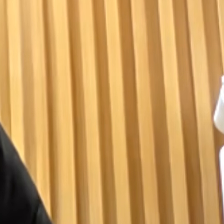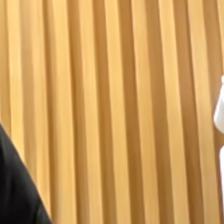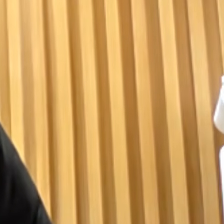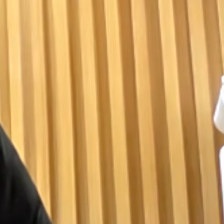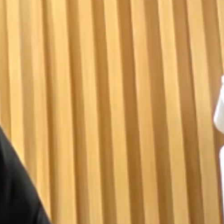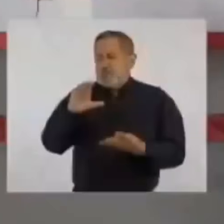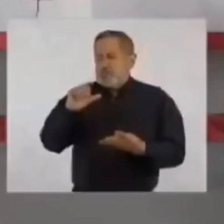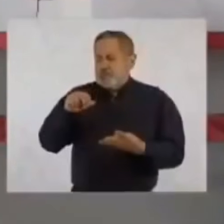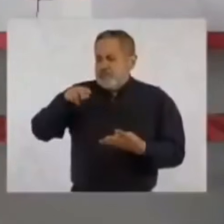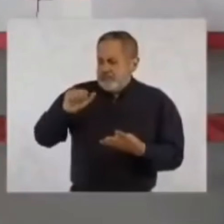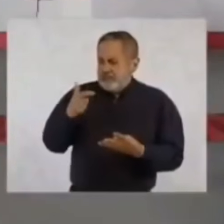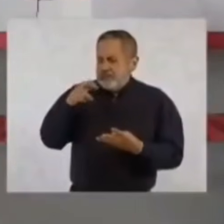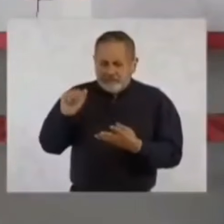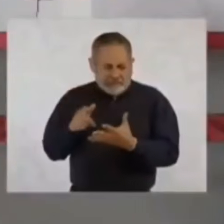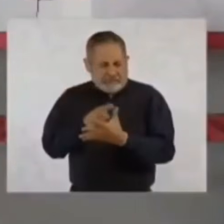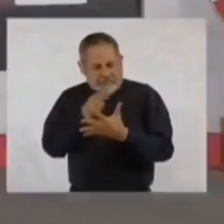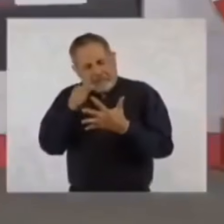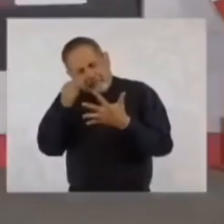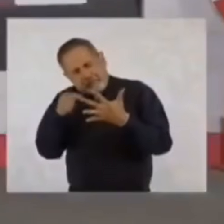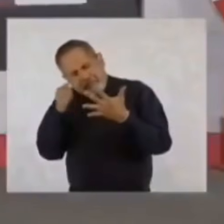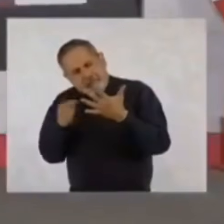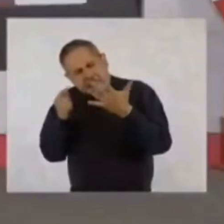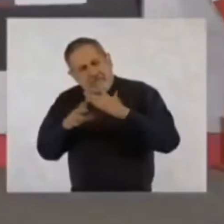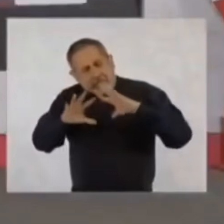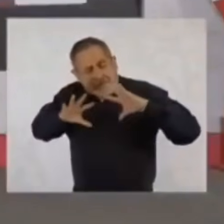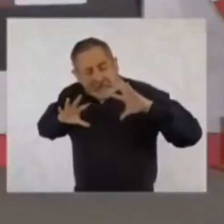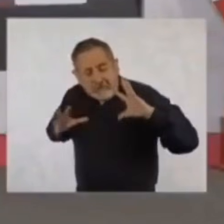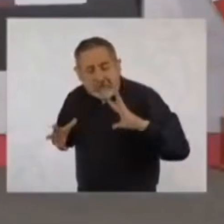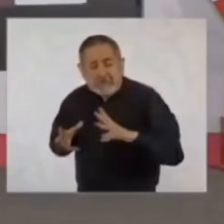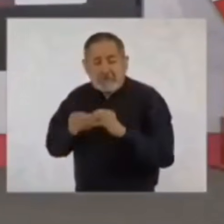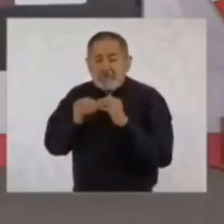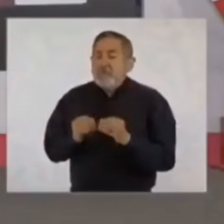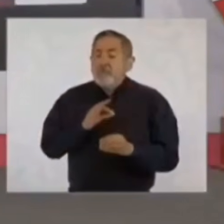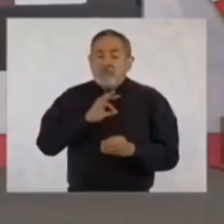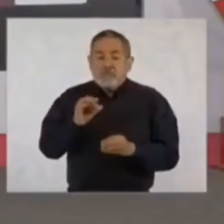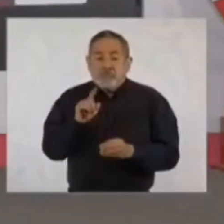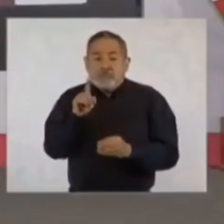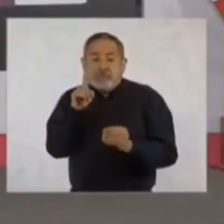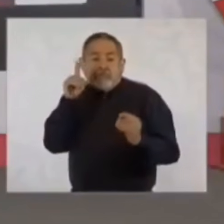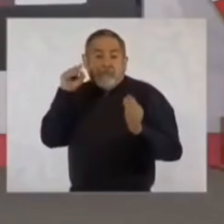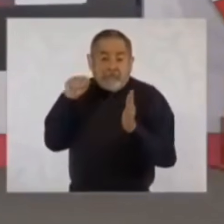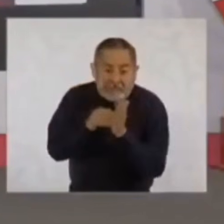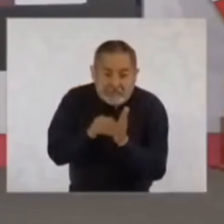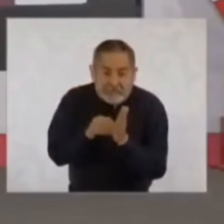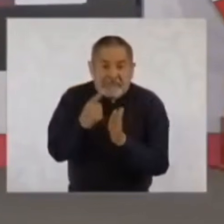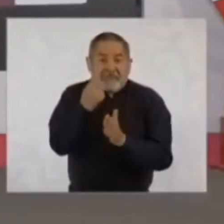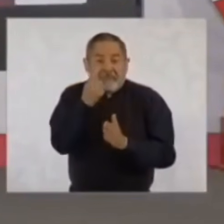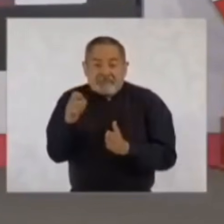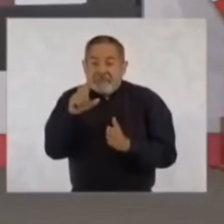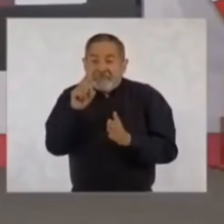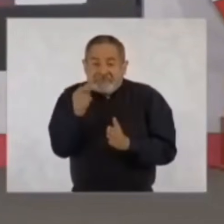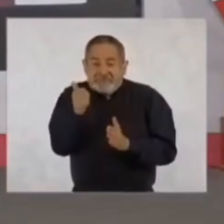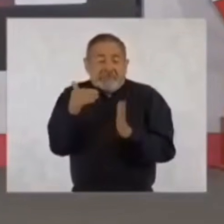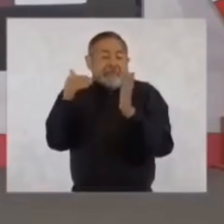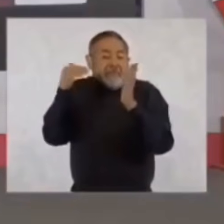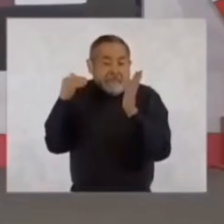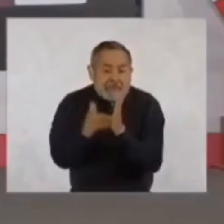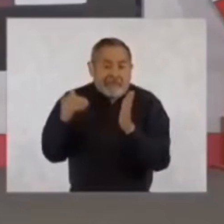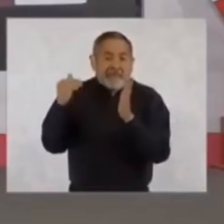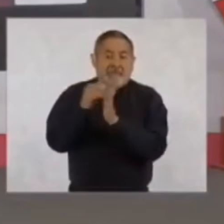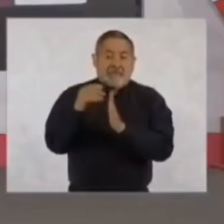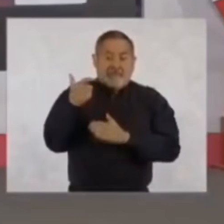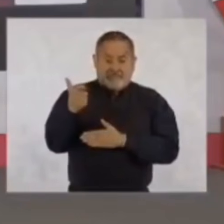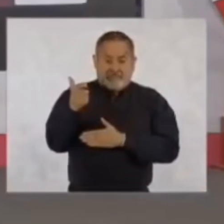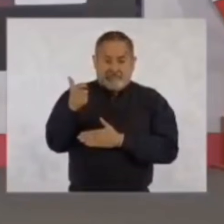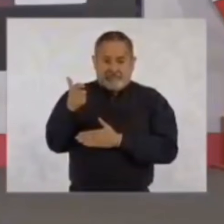día. Tenemos una proyección de más de 1,136 millones de pesos en